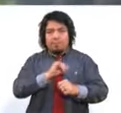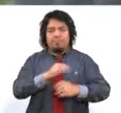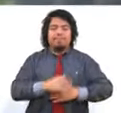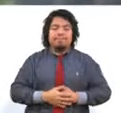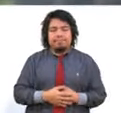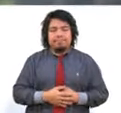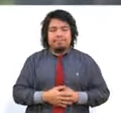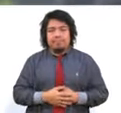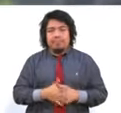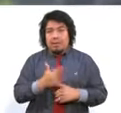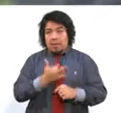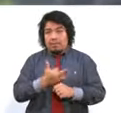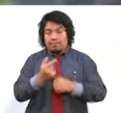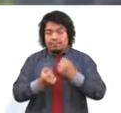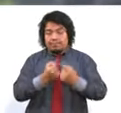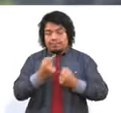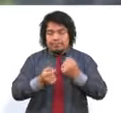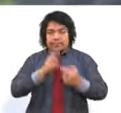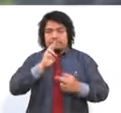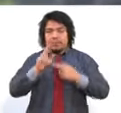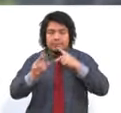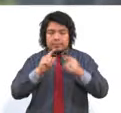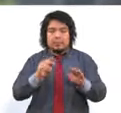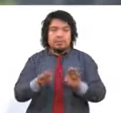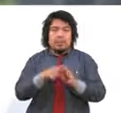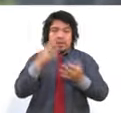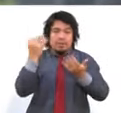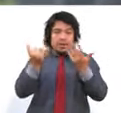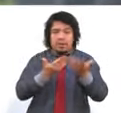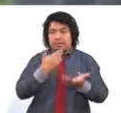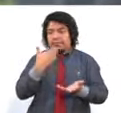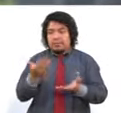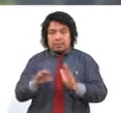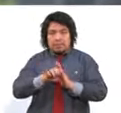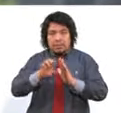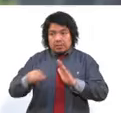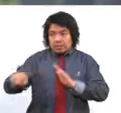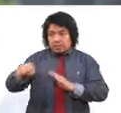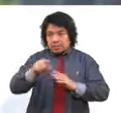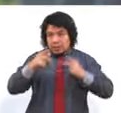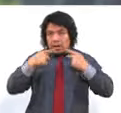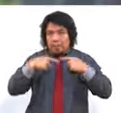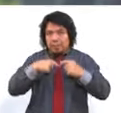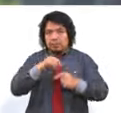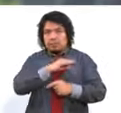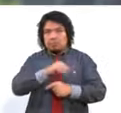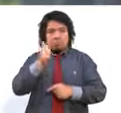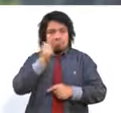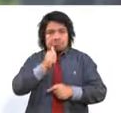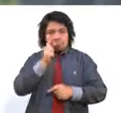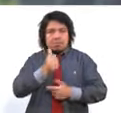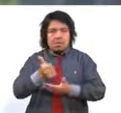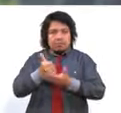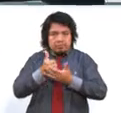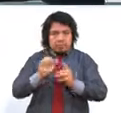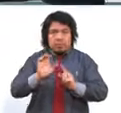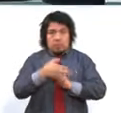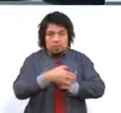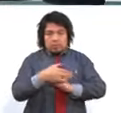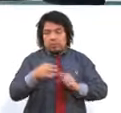Las mejoras que se han logrado no serían posibles sin la participación activa de la ciudad en distintos grados y niveles, desde el Consejo